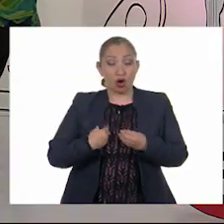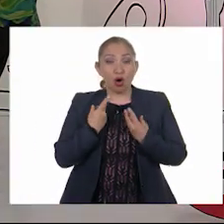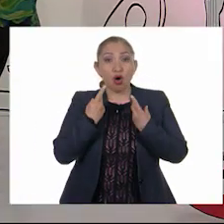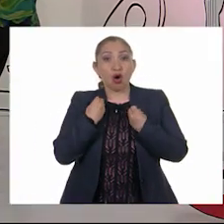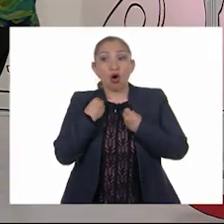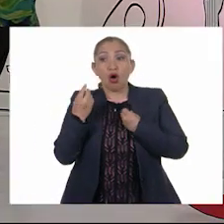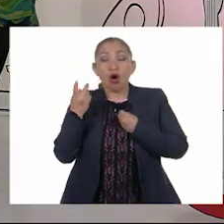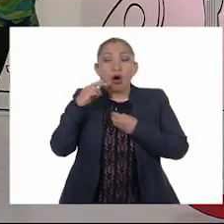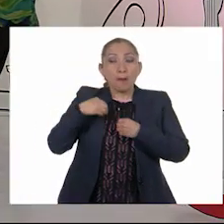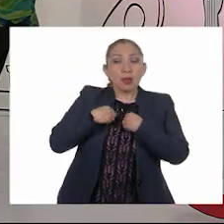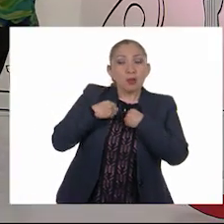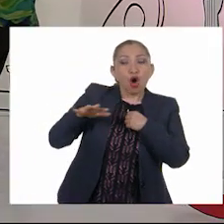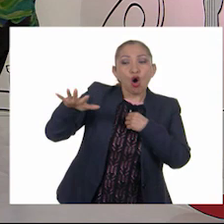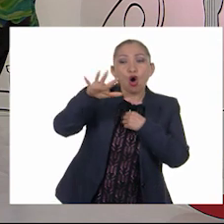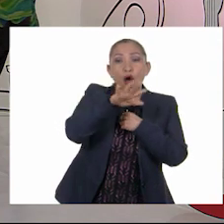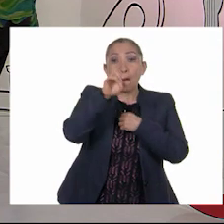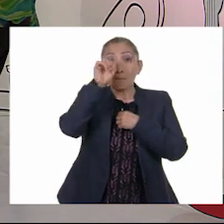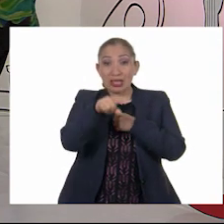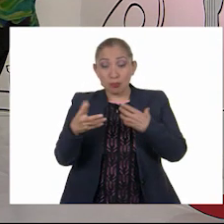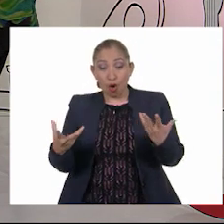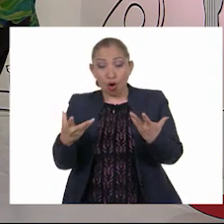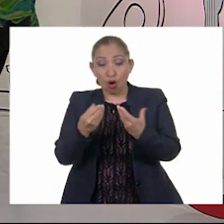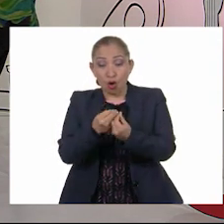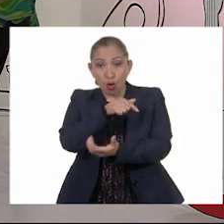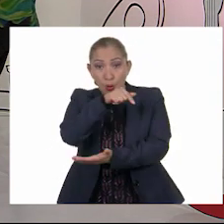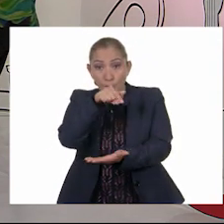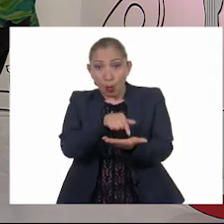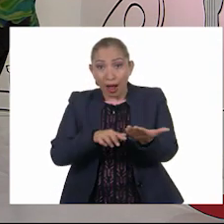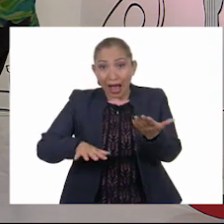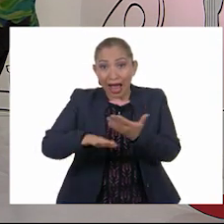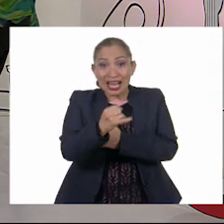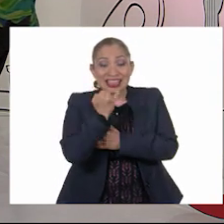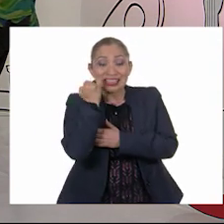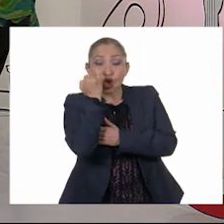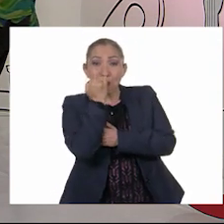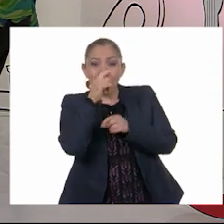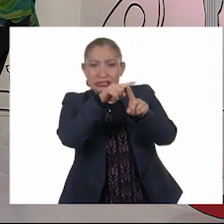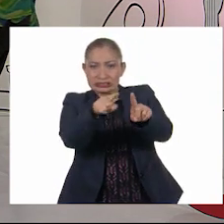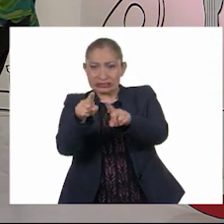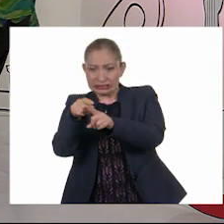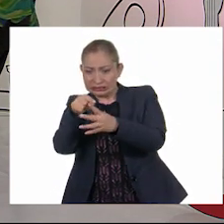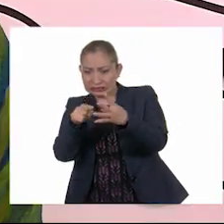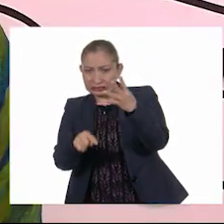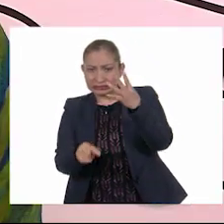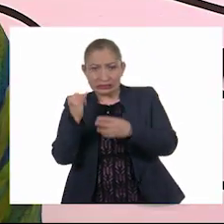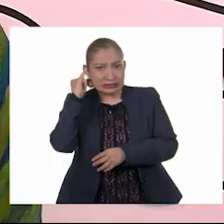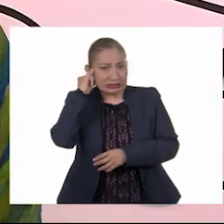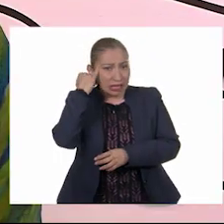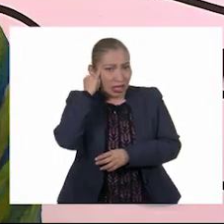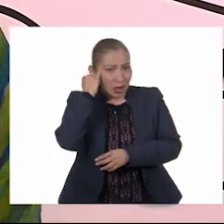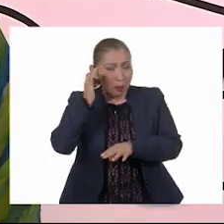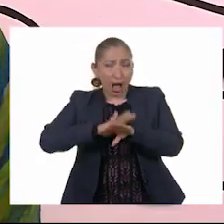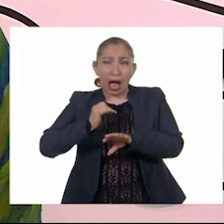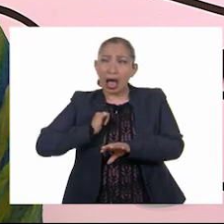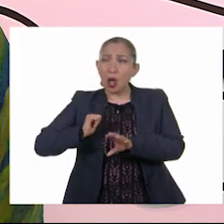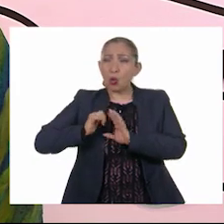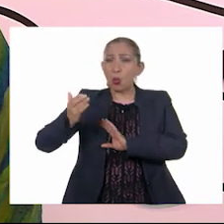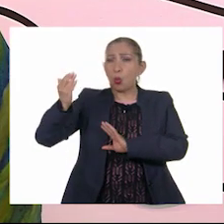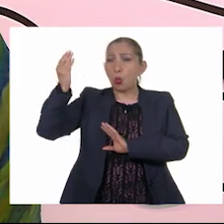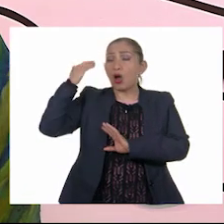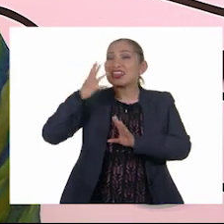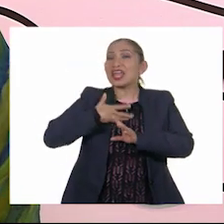dónde son, porque mismo en estos lugares, los idiomas indígenas, los más antiguos, tienen